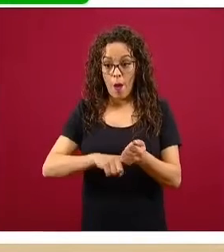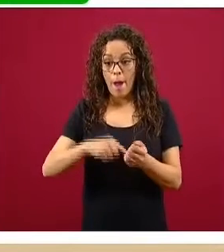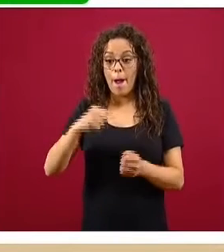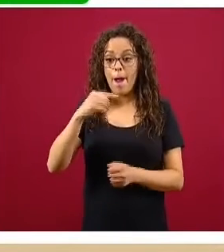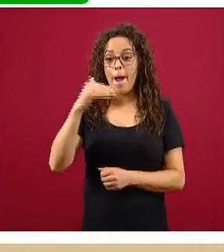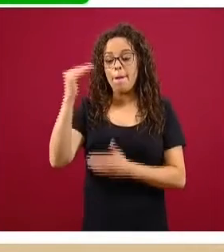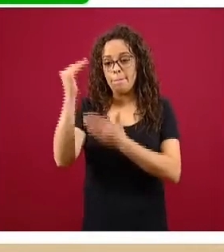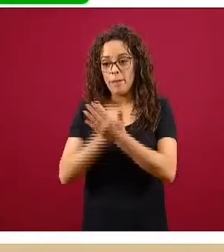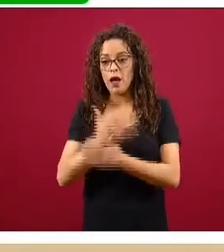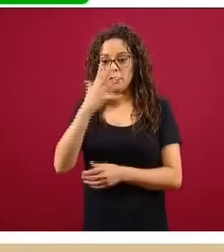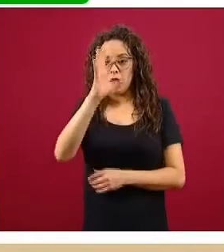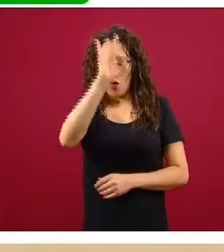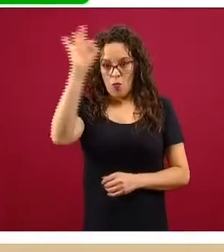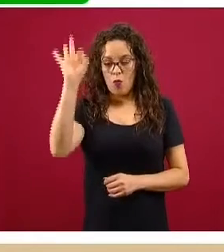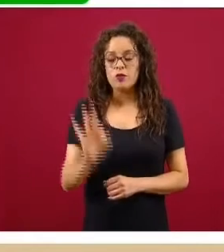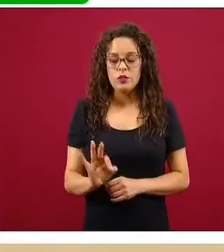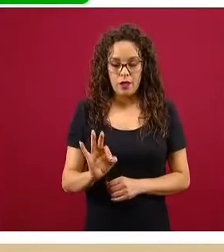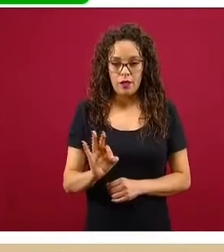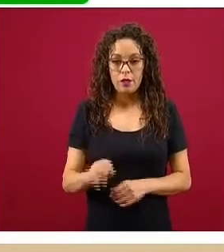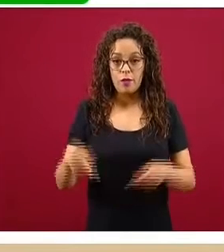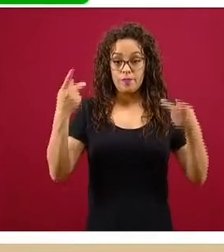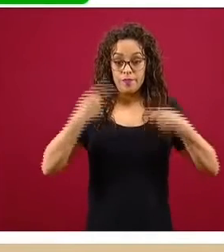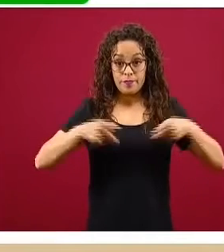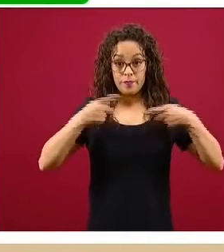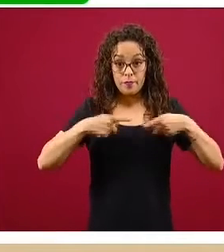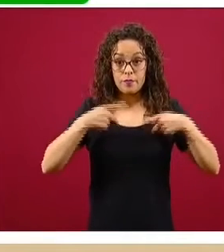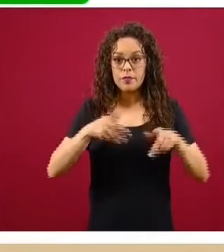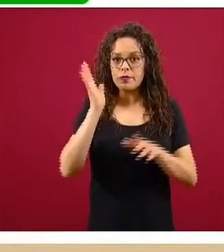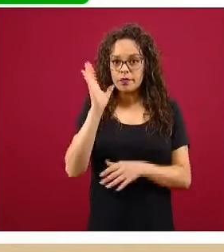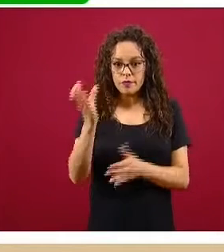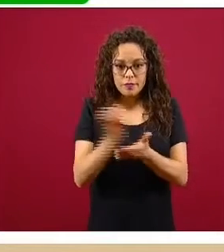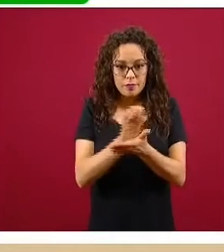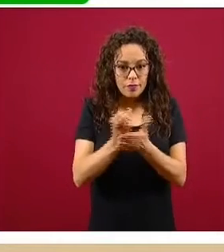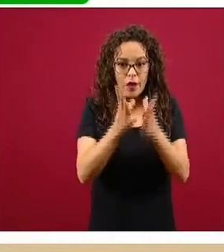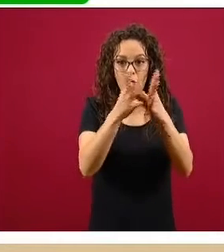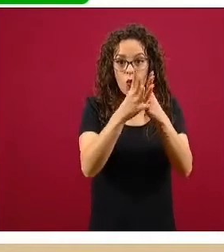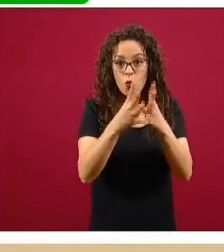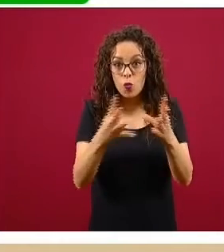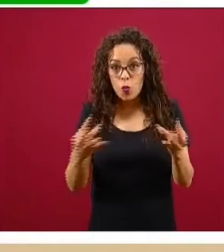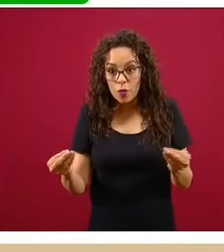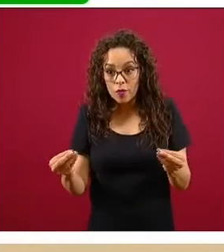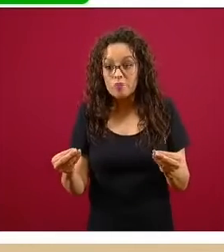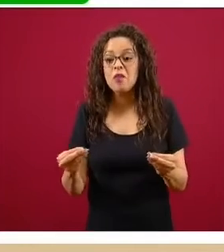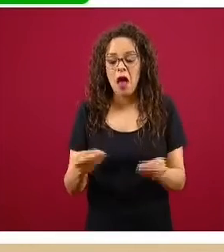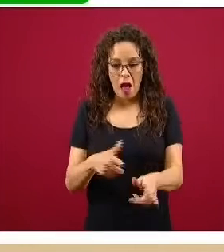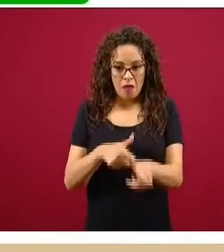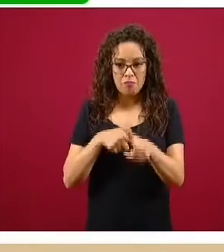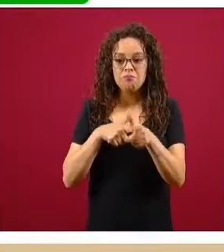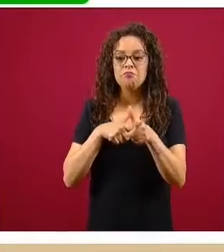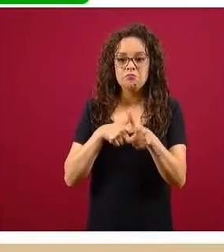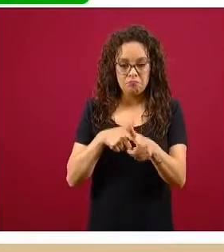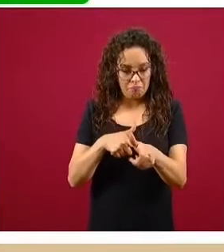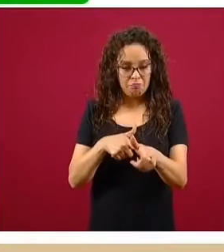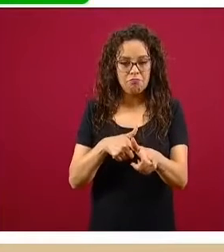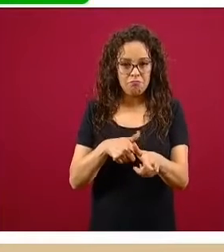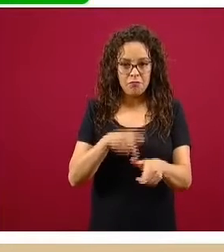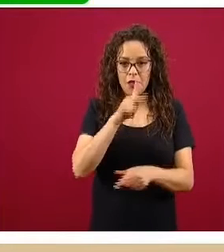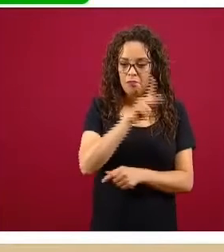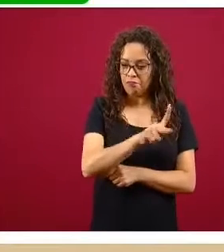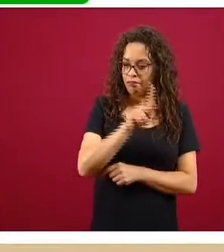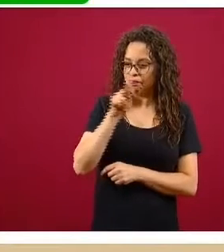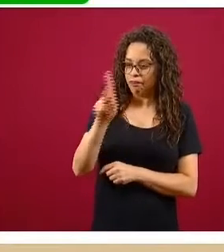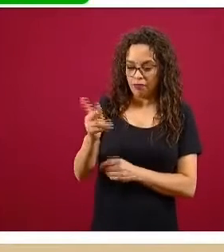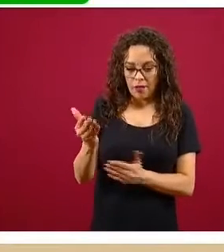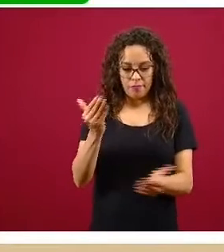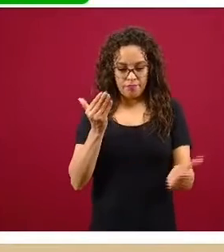El comportamiento de las personas que se han estado recuperando continúa en un similar a lo que estamos viendo